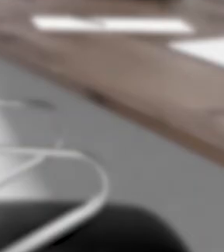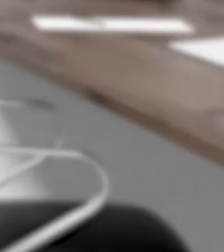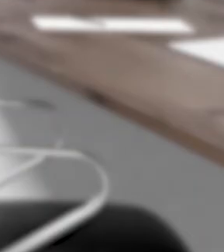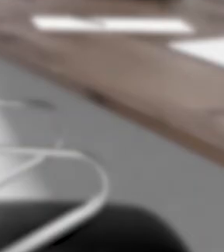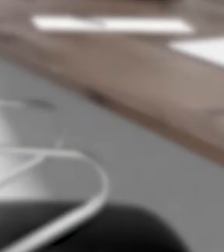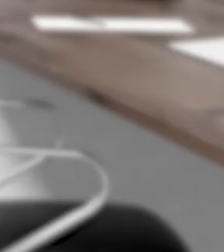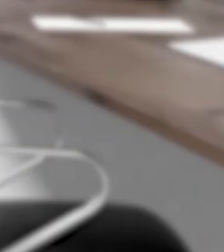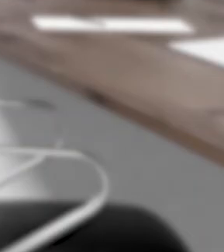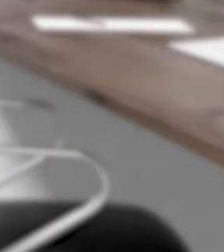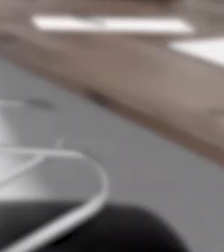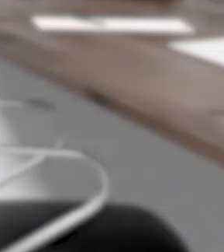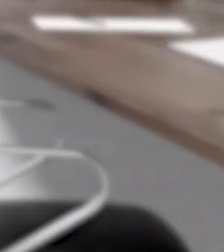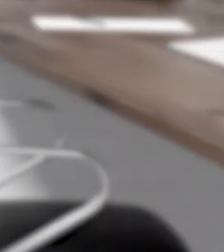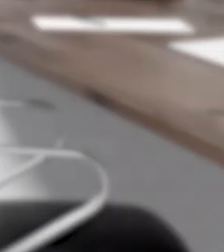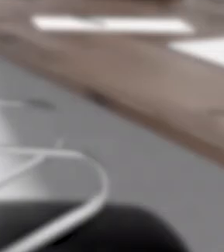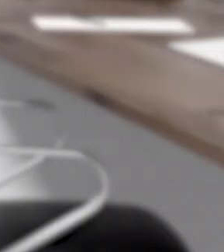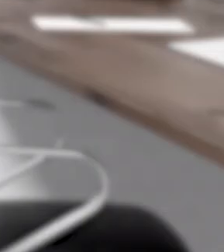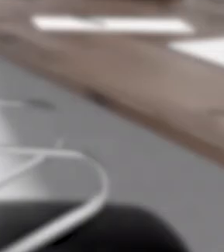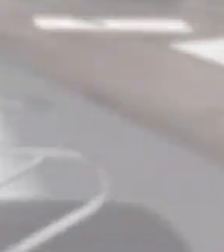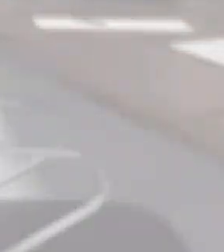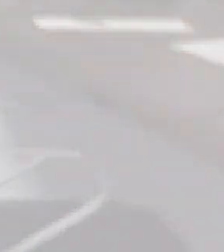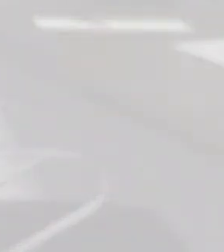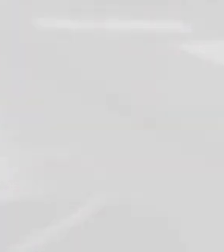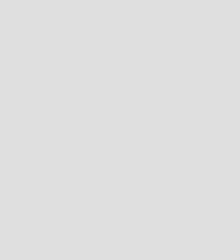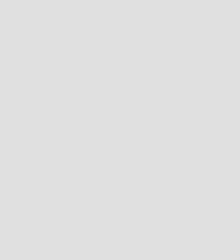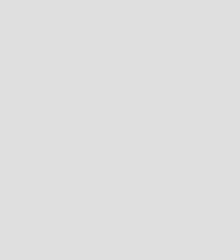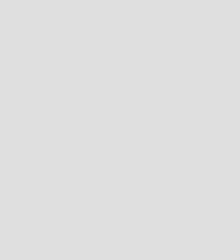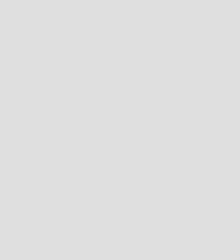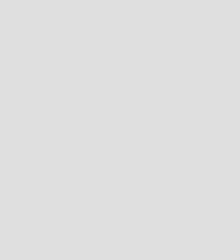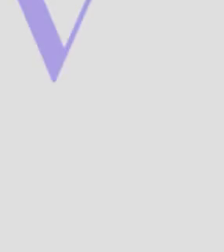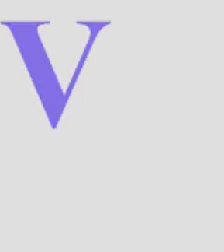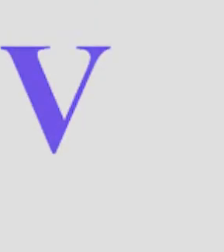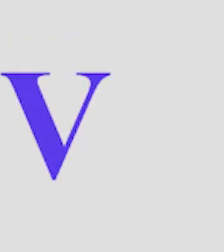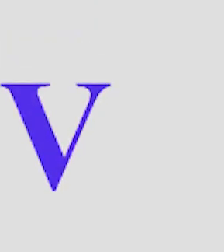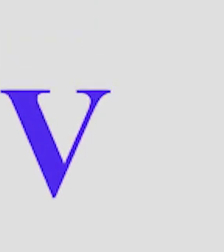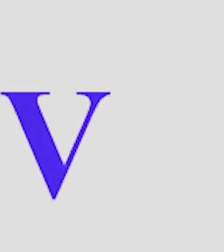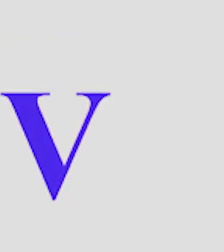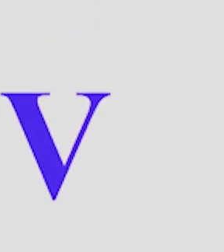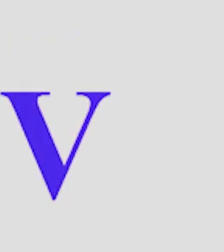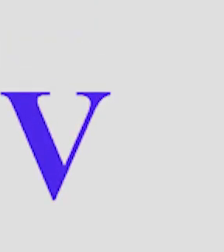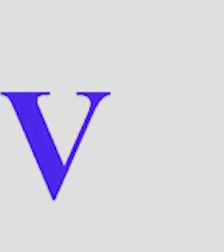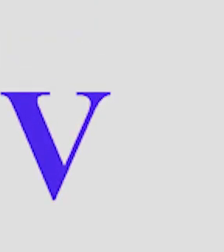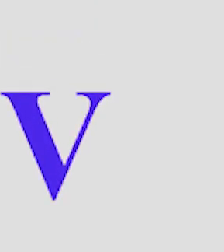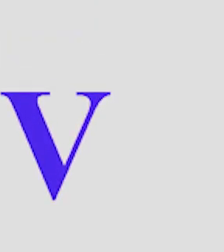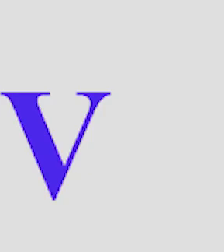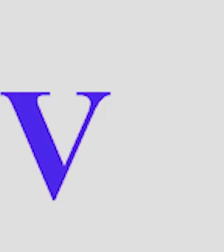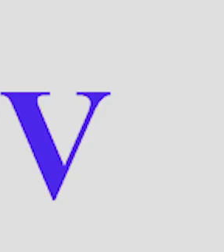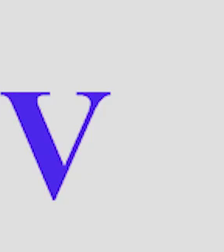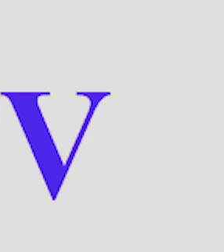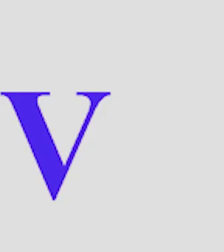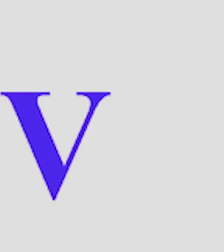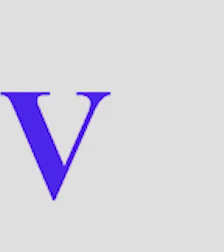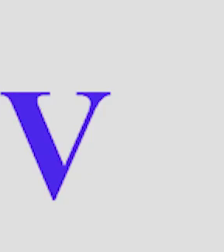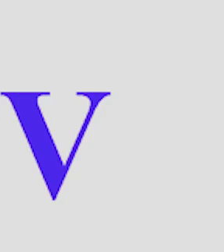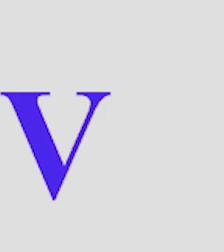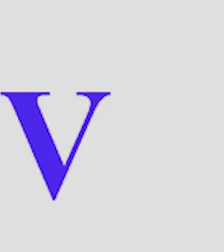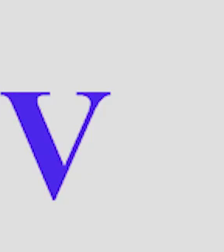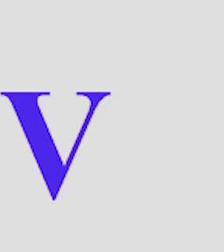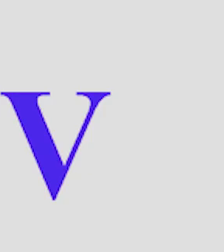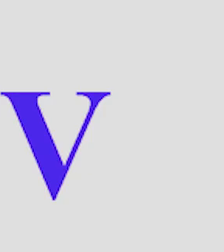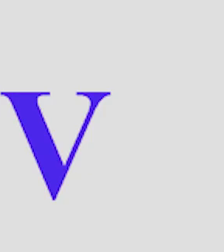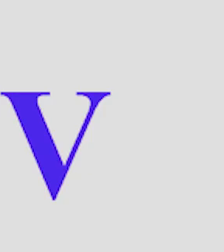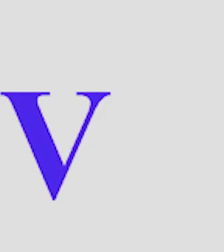de comentarios qué es lo que opinas tú al respecto. Te invito, por supuesto, para que le des me gusta a este video y lo compartas en tus redes